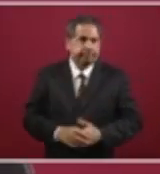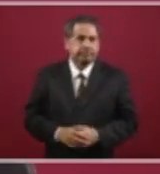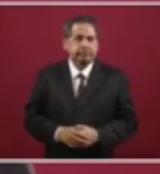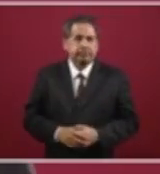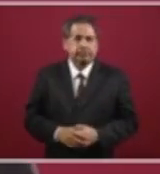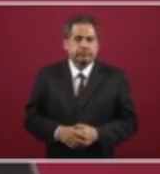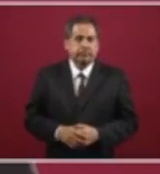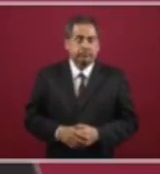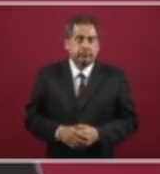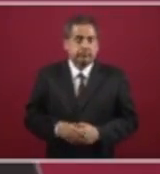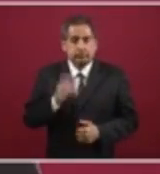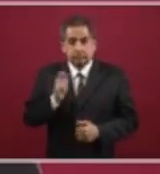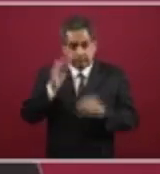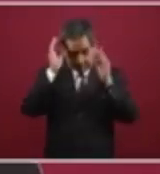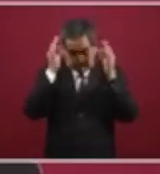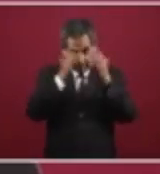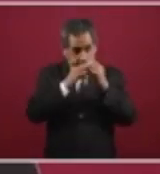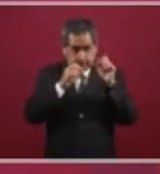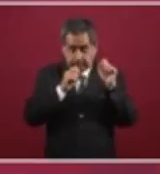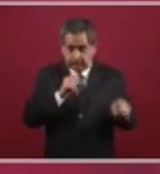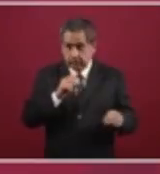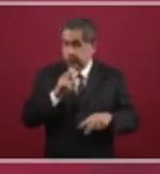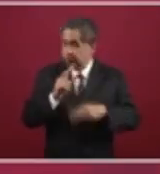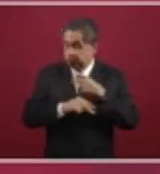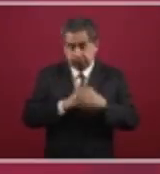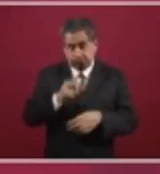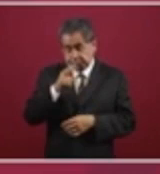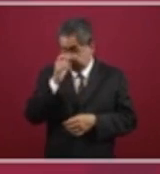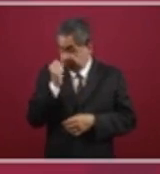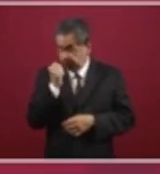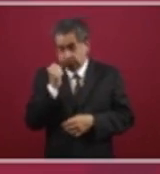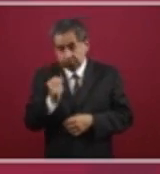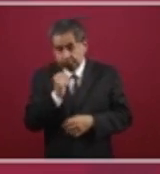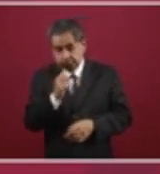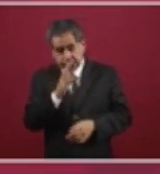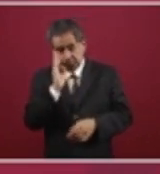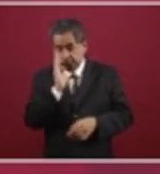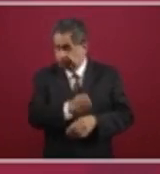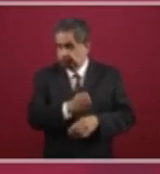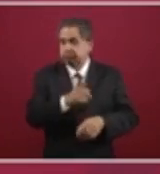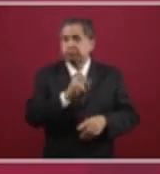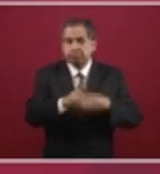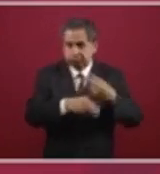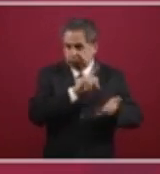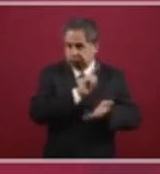Entonces, en el caso de aduanas, va la limpia